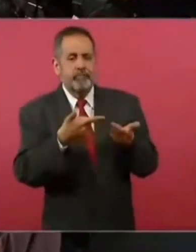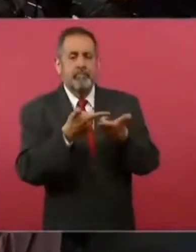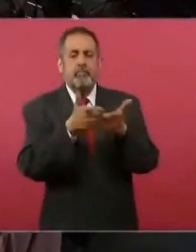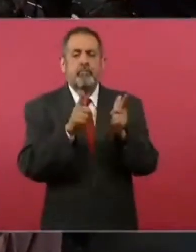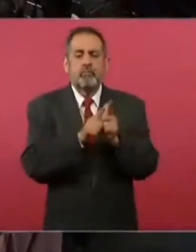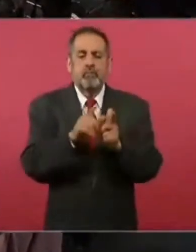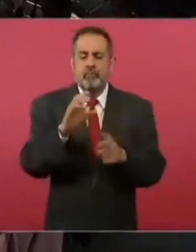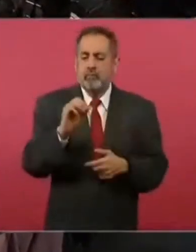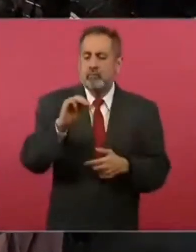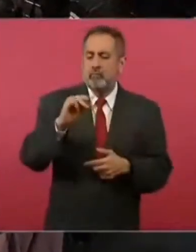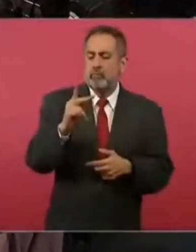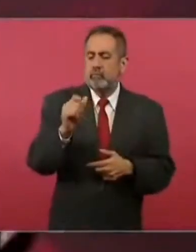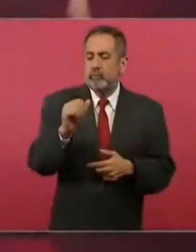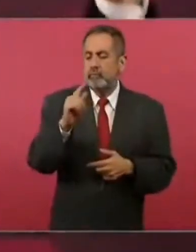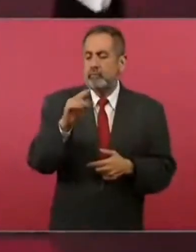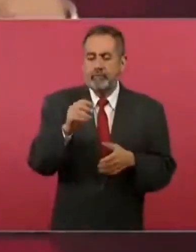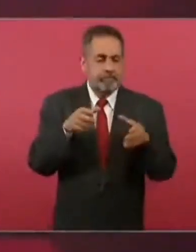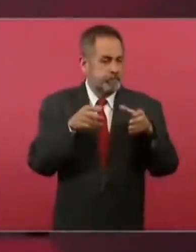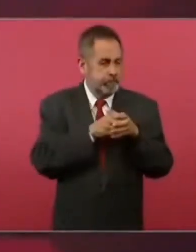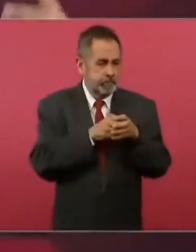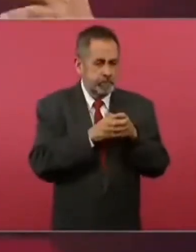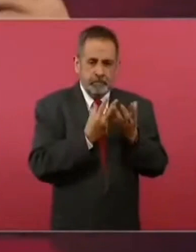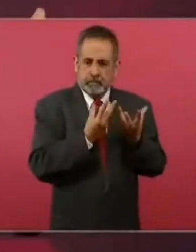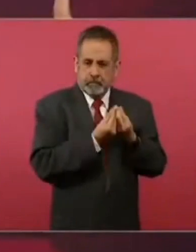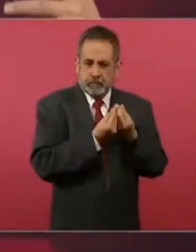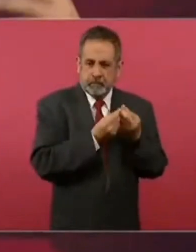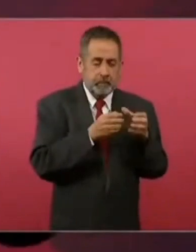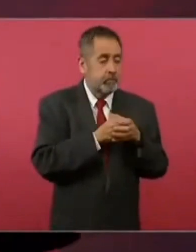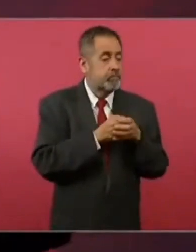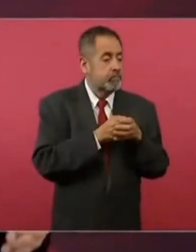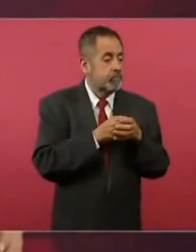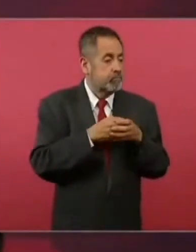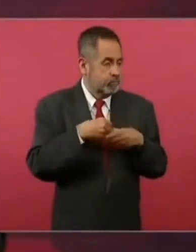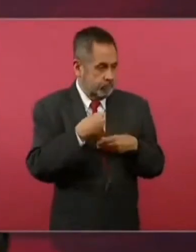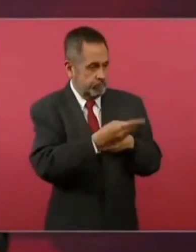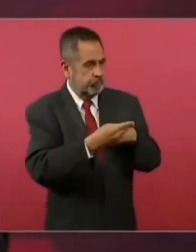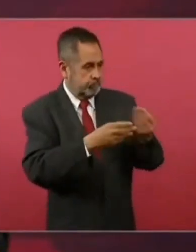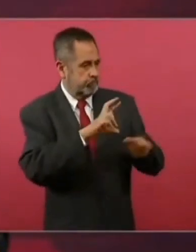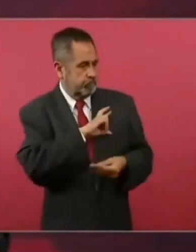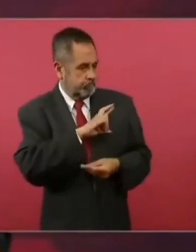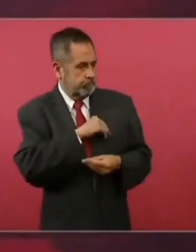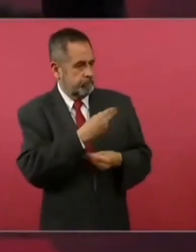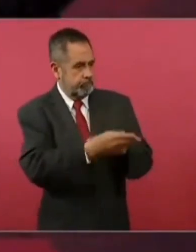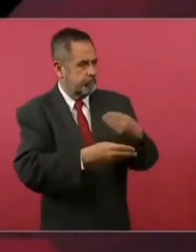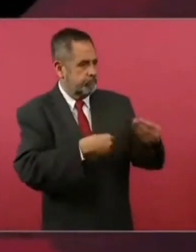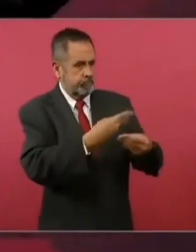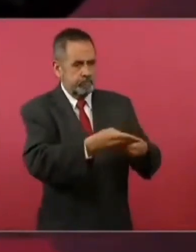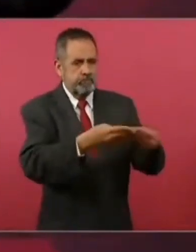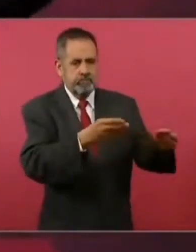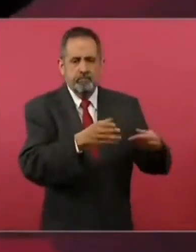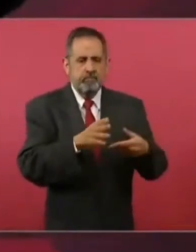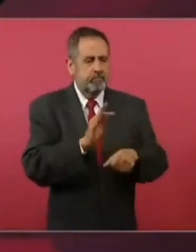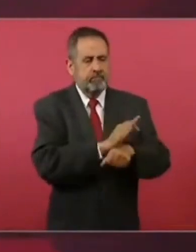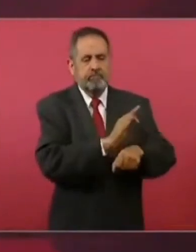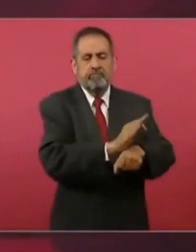grupo compacto, a los que benefició con las privatizaciones. Y ese